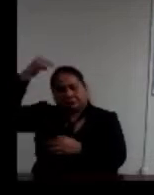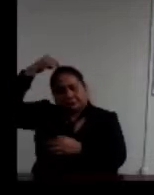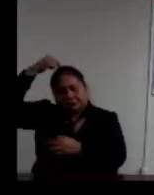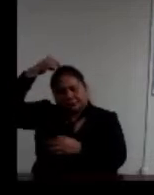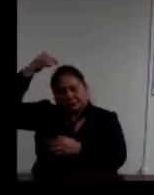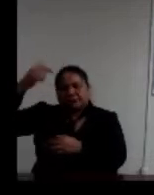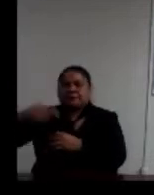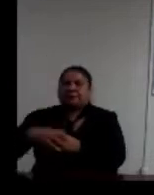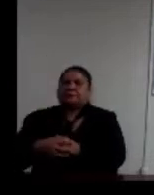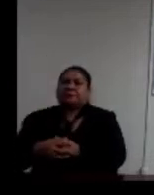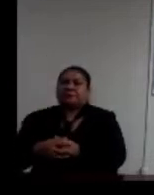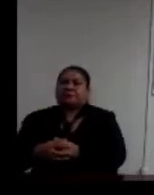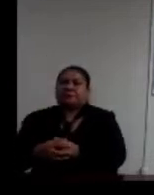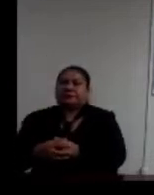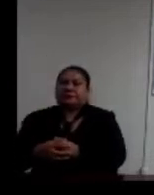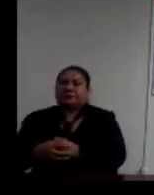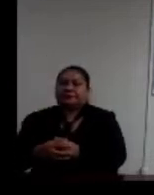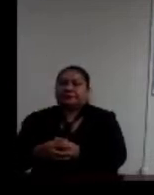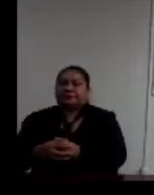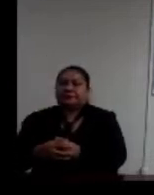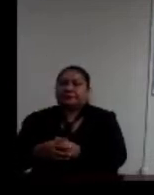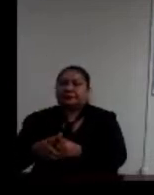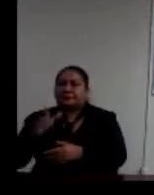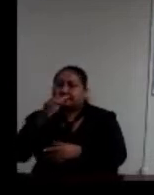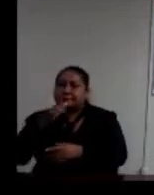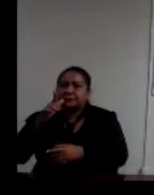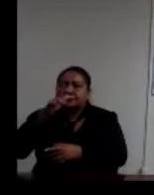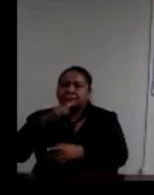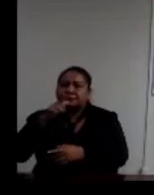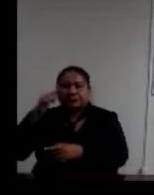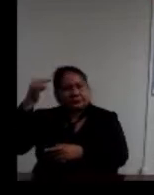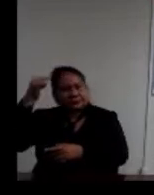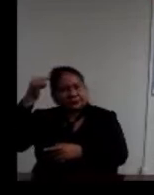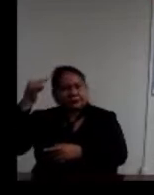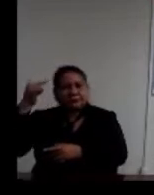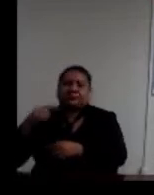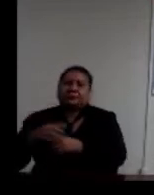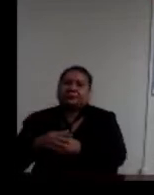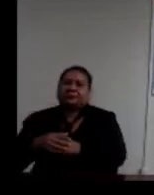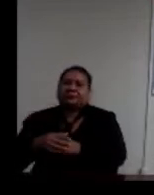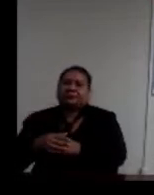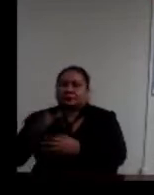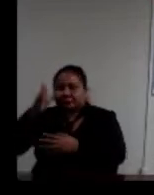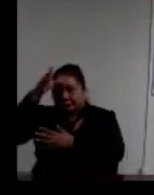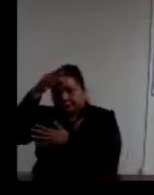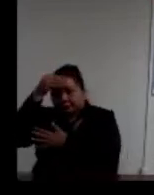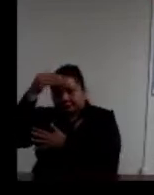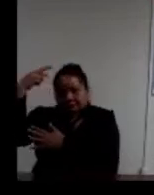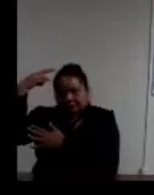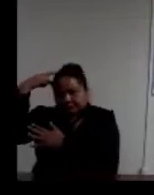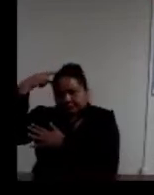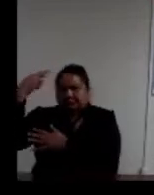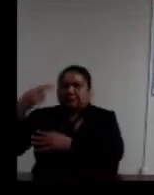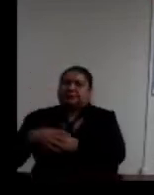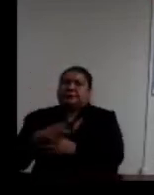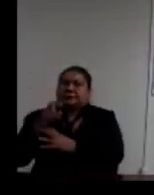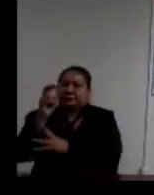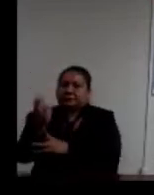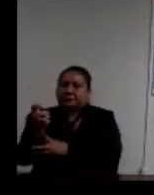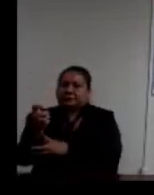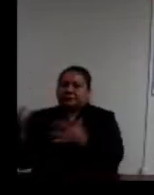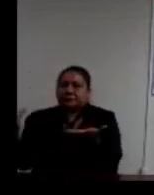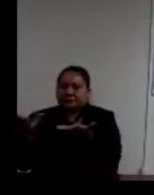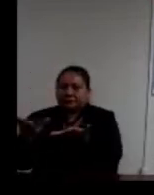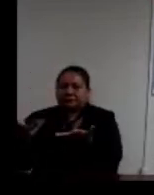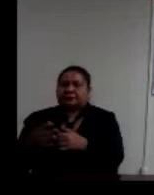temporal, ¿sí? Está la cuestión del lenguaje, está lo que es el área del lenguaje y el área del aprendizaje. Es por eso que les hacemos